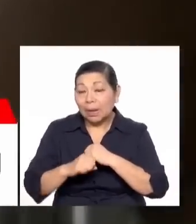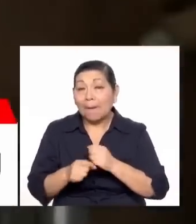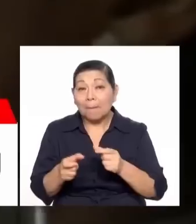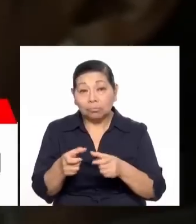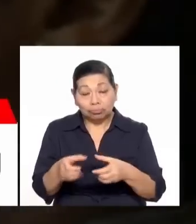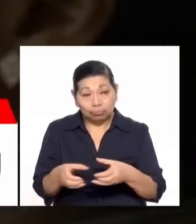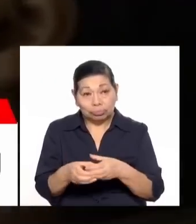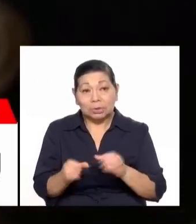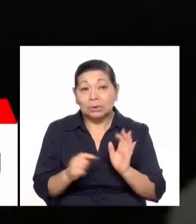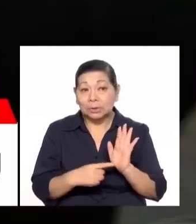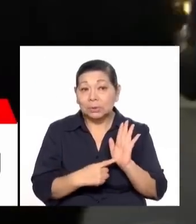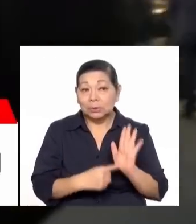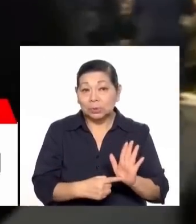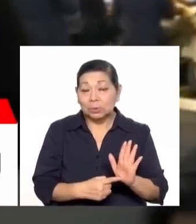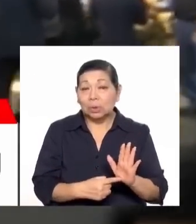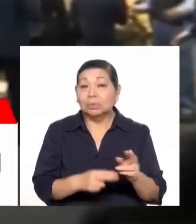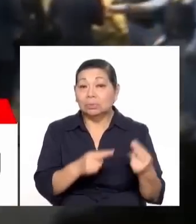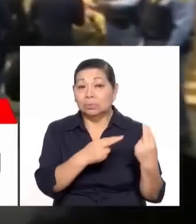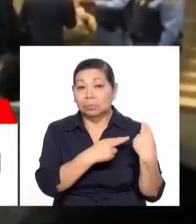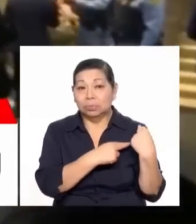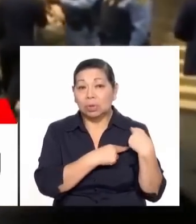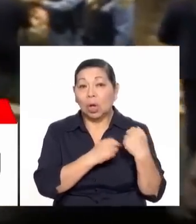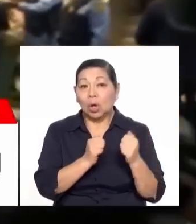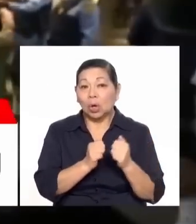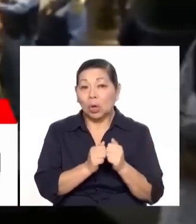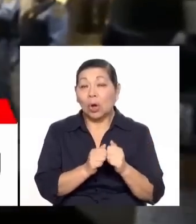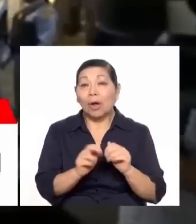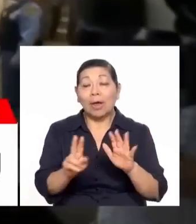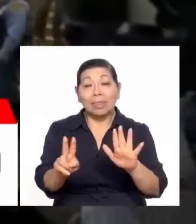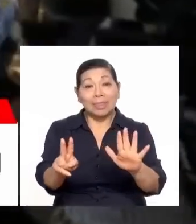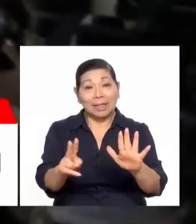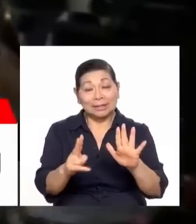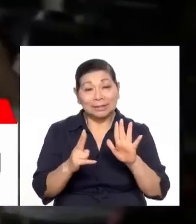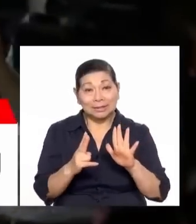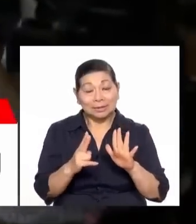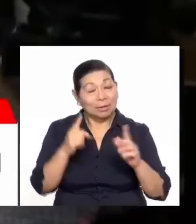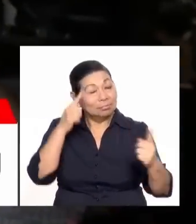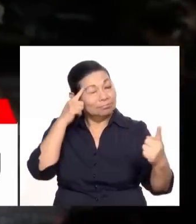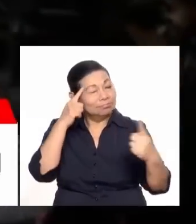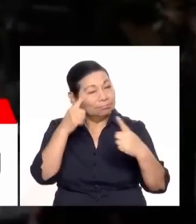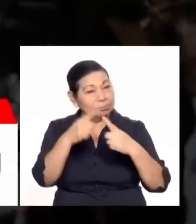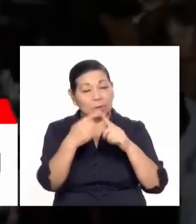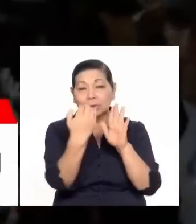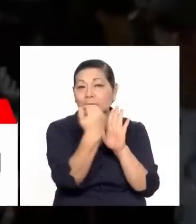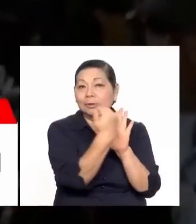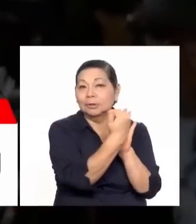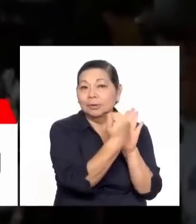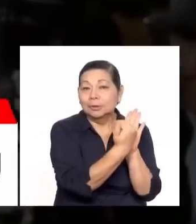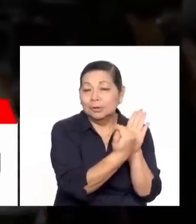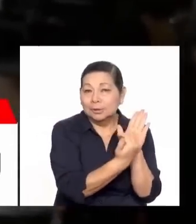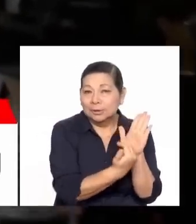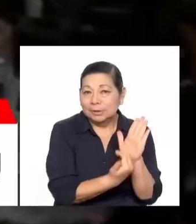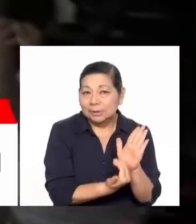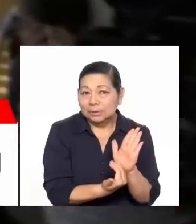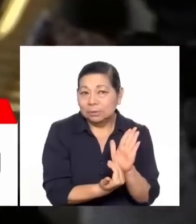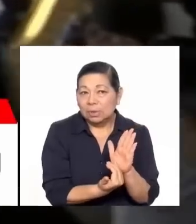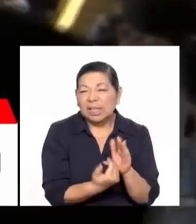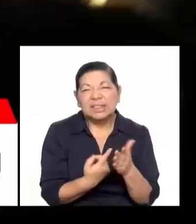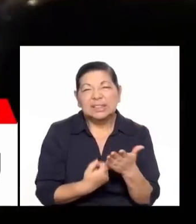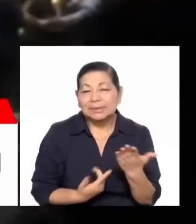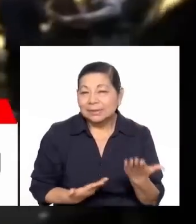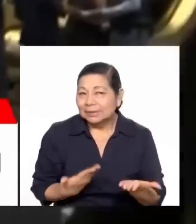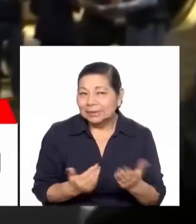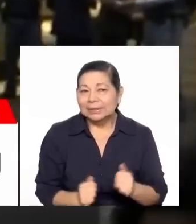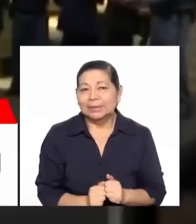miembros muestren su compromiso con los 17 Objetivos de Desarrollo Sostenible y sus